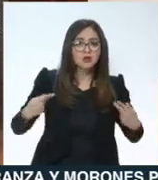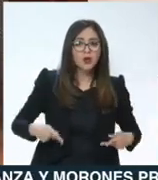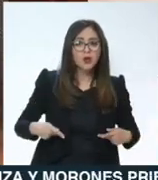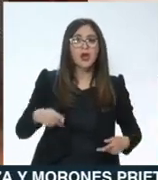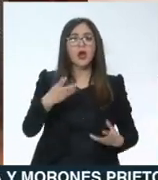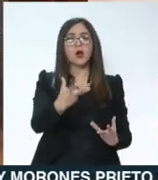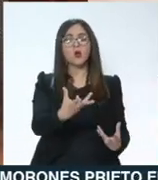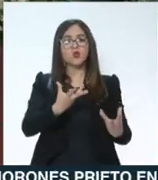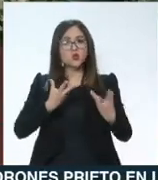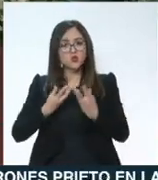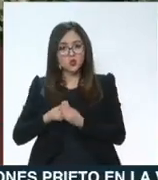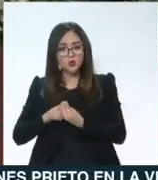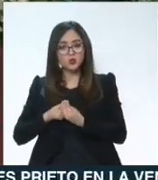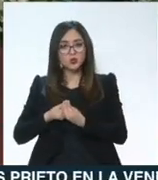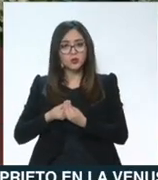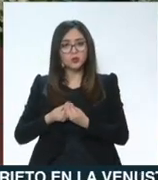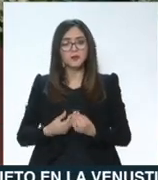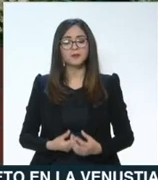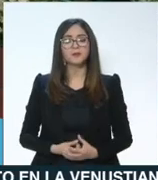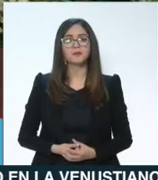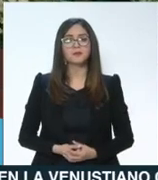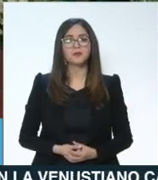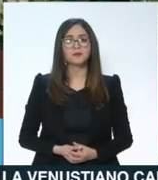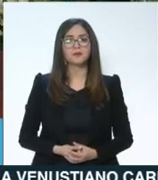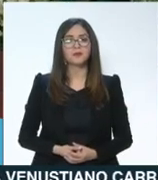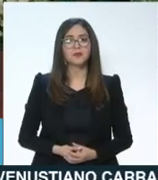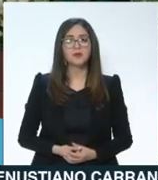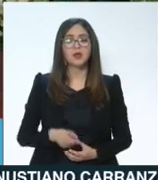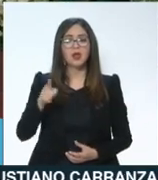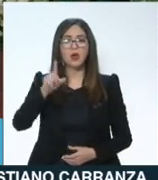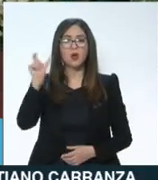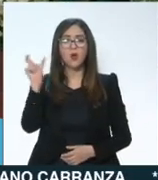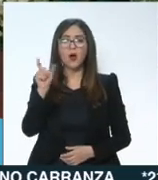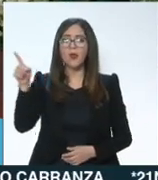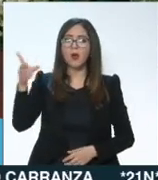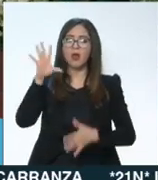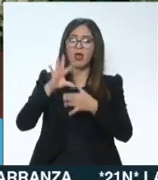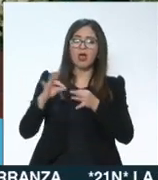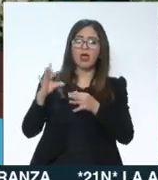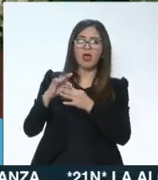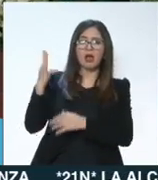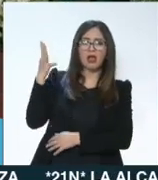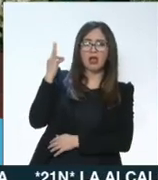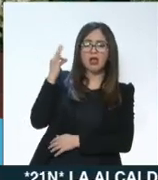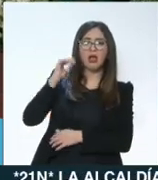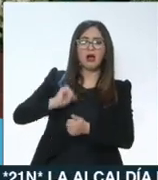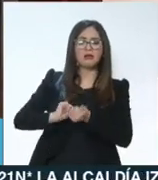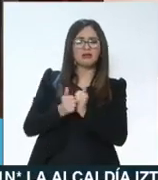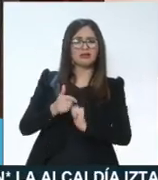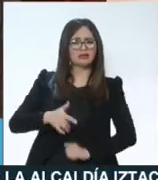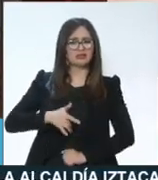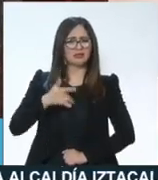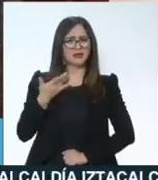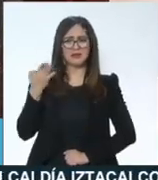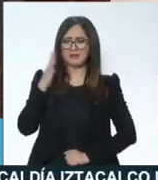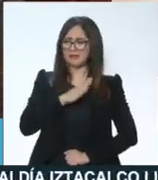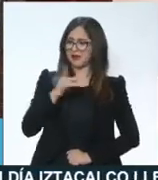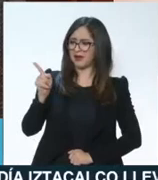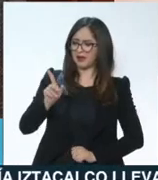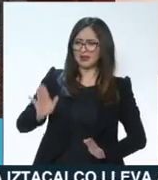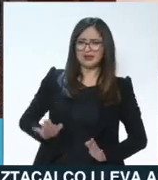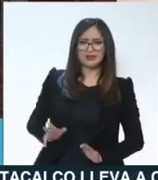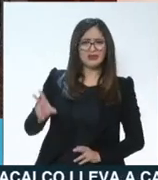que genere algún daño, alguna molestia o que sea indeseable para cualquiera de las víctimas que viven